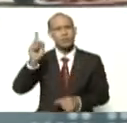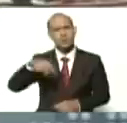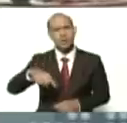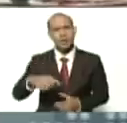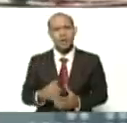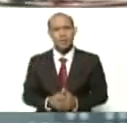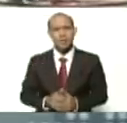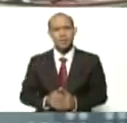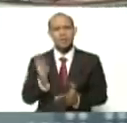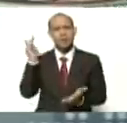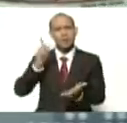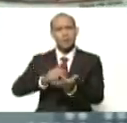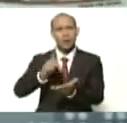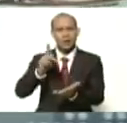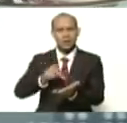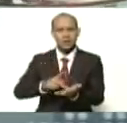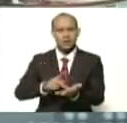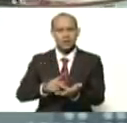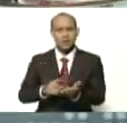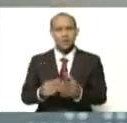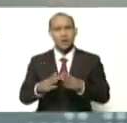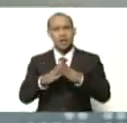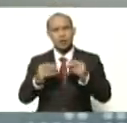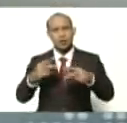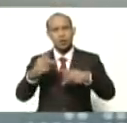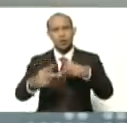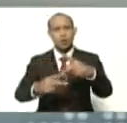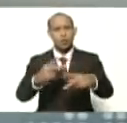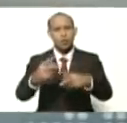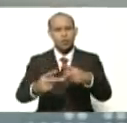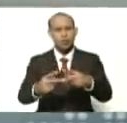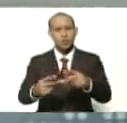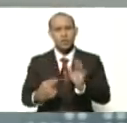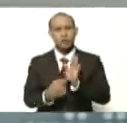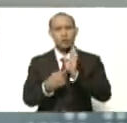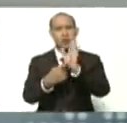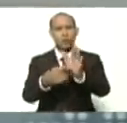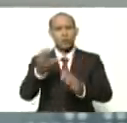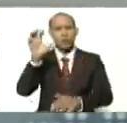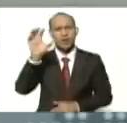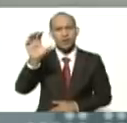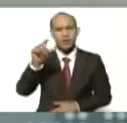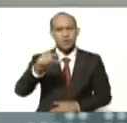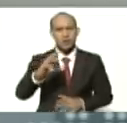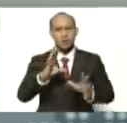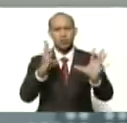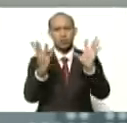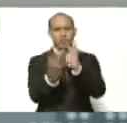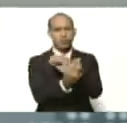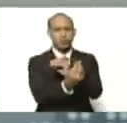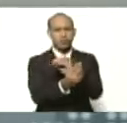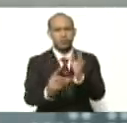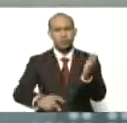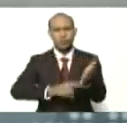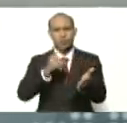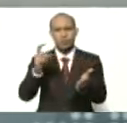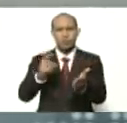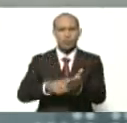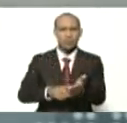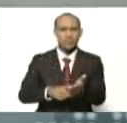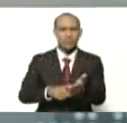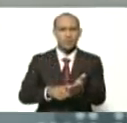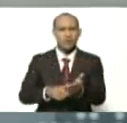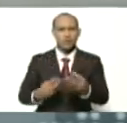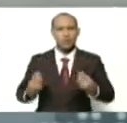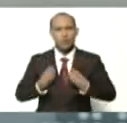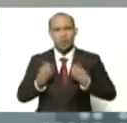participar en todo el proceso para mostrarle al país esta recuperación de las rancherías que la